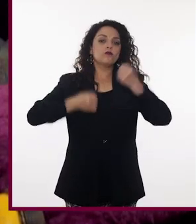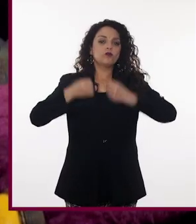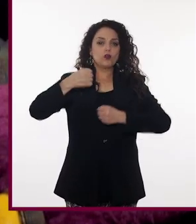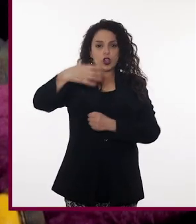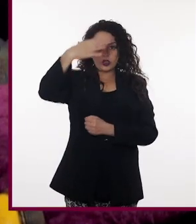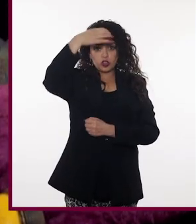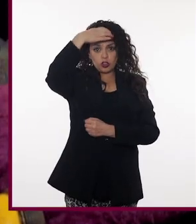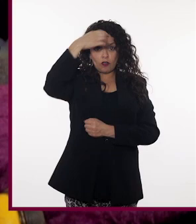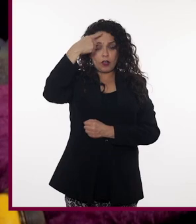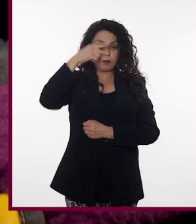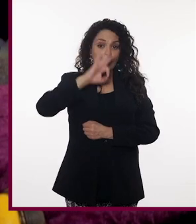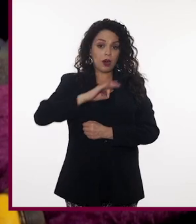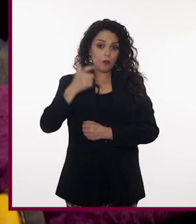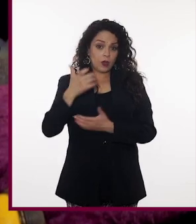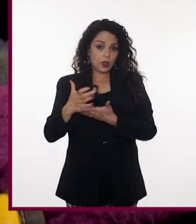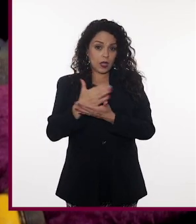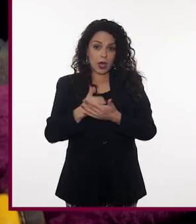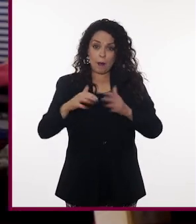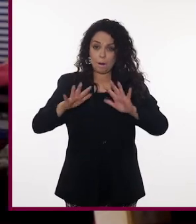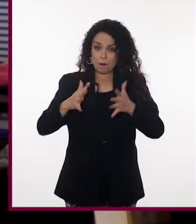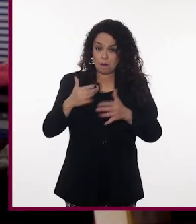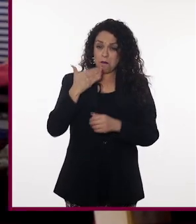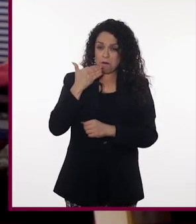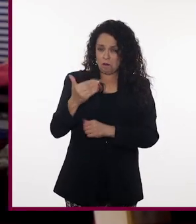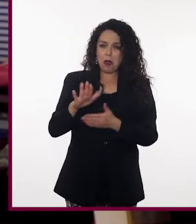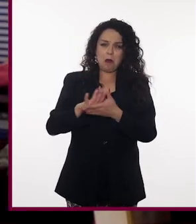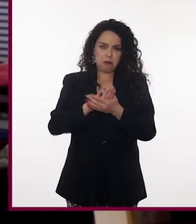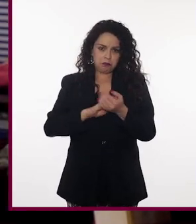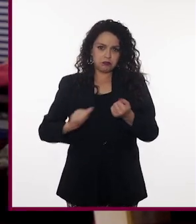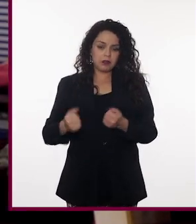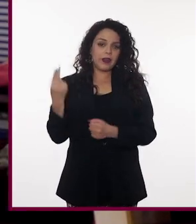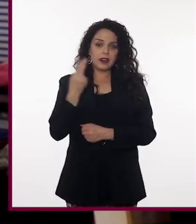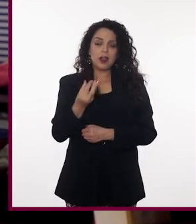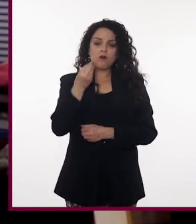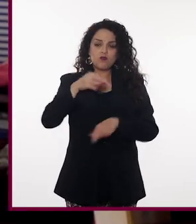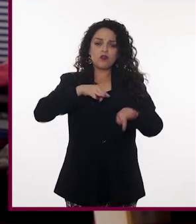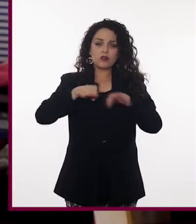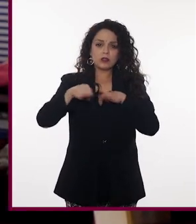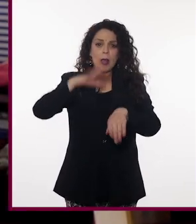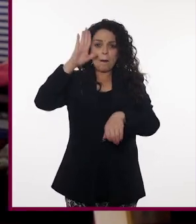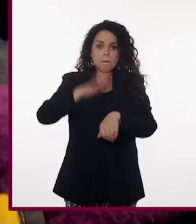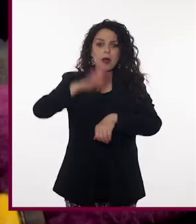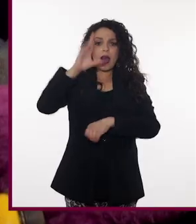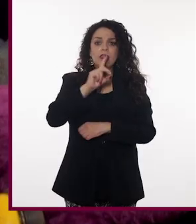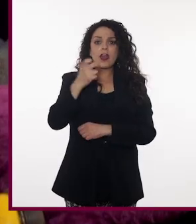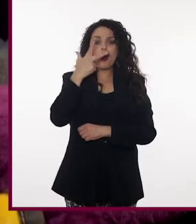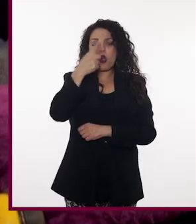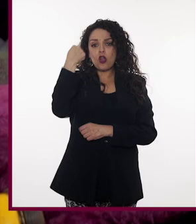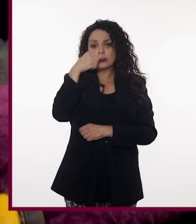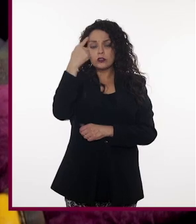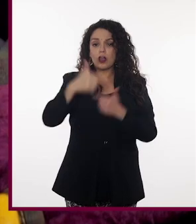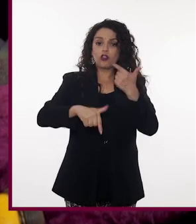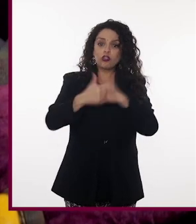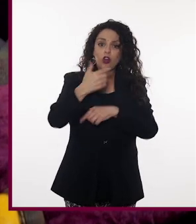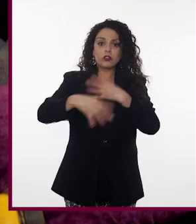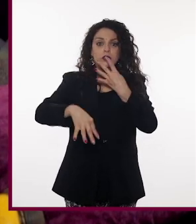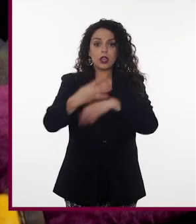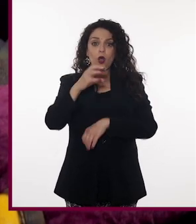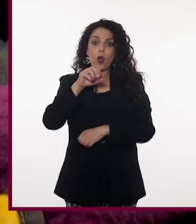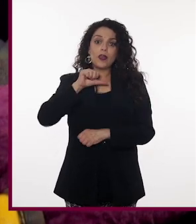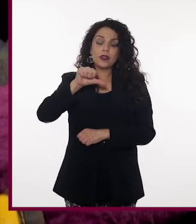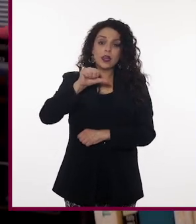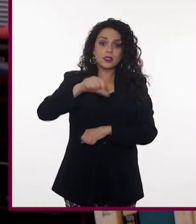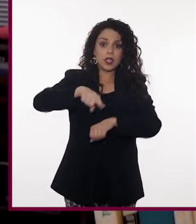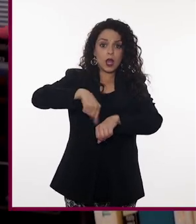un ingreso, digamos más o menos decente, tienes que trabajar mucho más de 8 horas al día, 12, 14 o